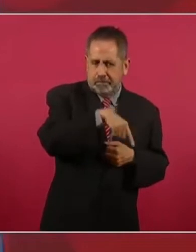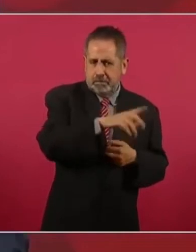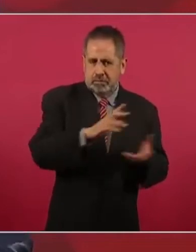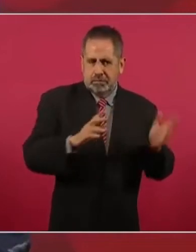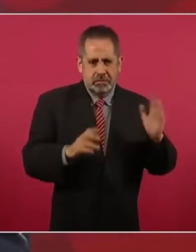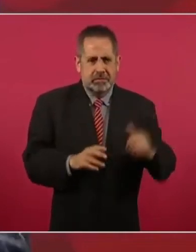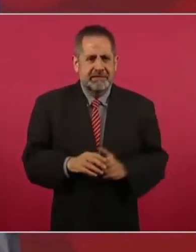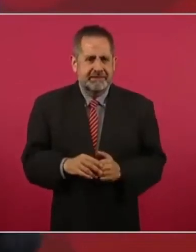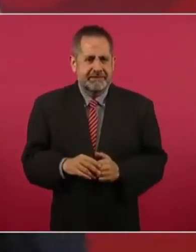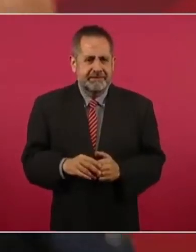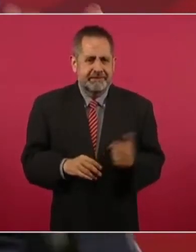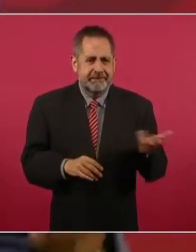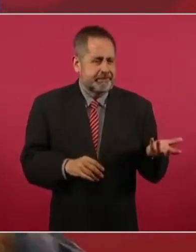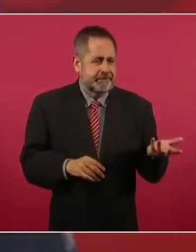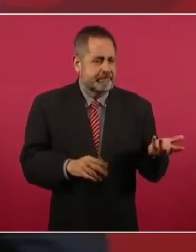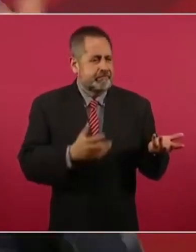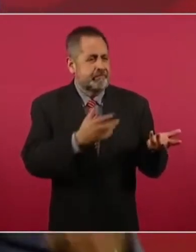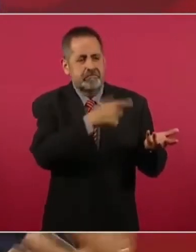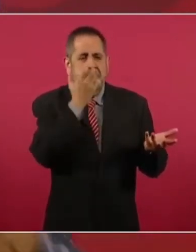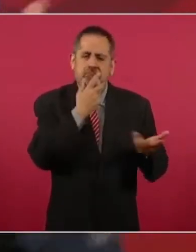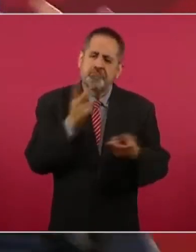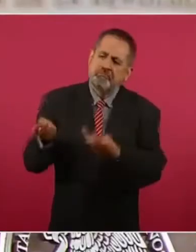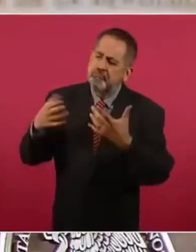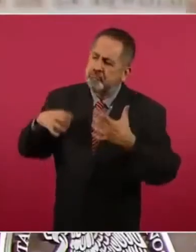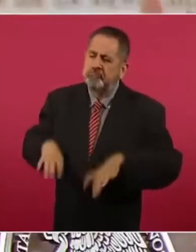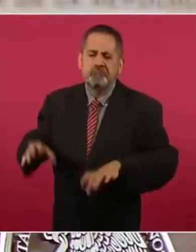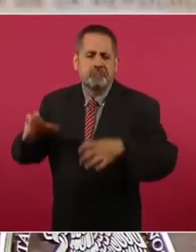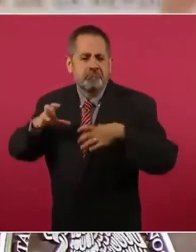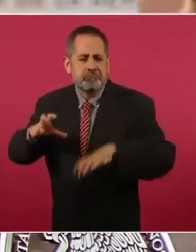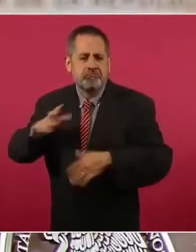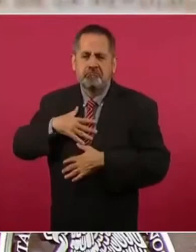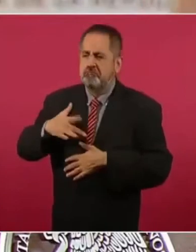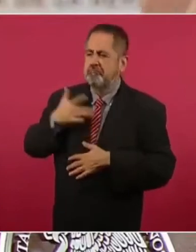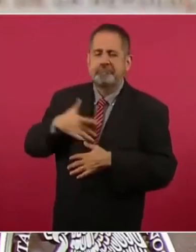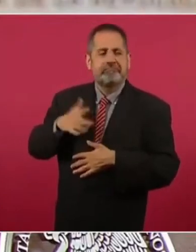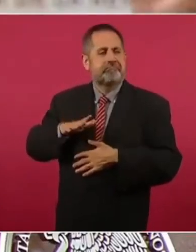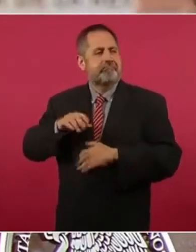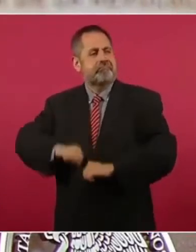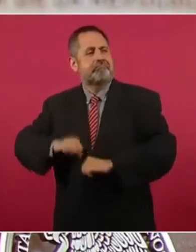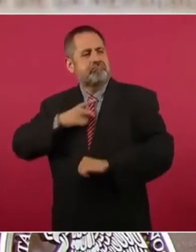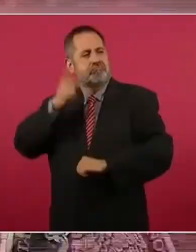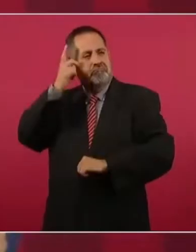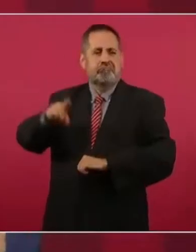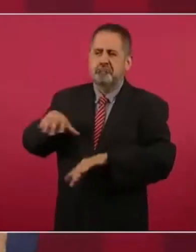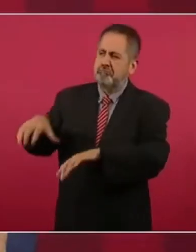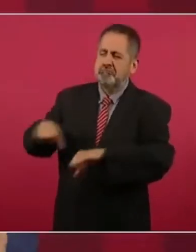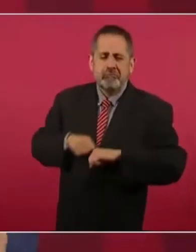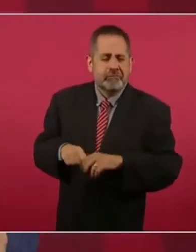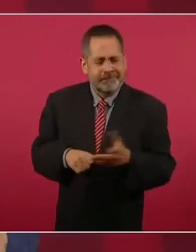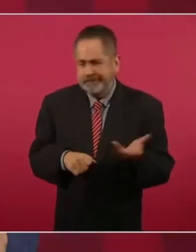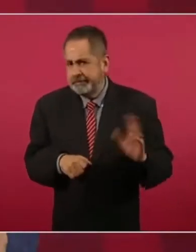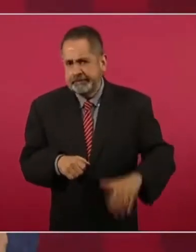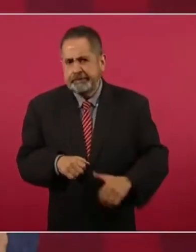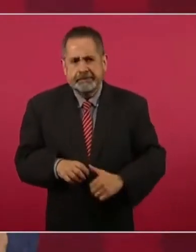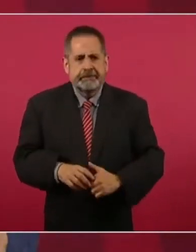que estaban acostumbrados a saquear y eran los dueños o se sentían los dueños del país.